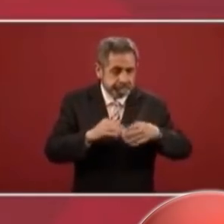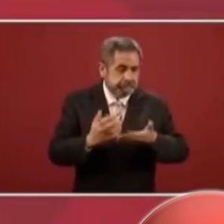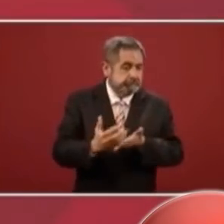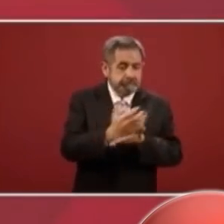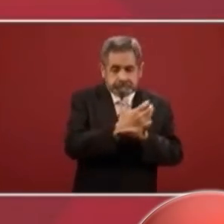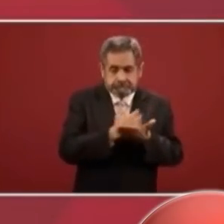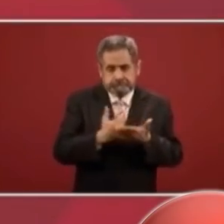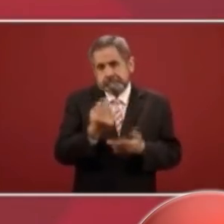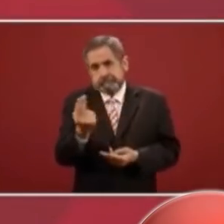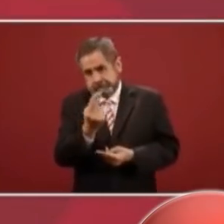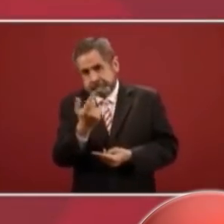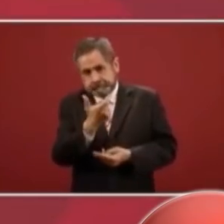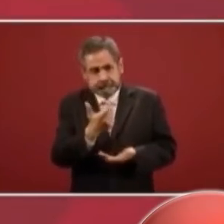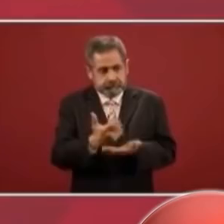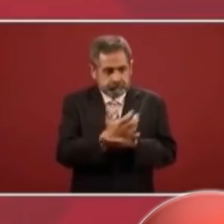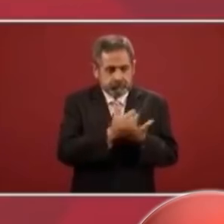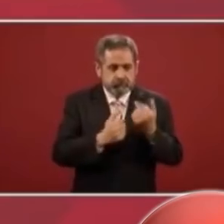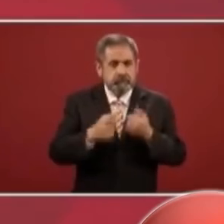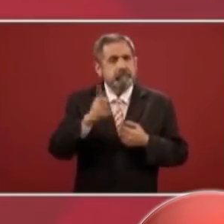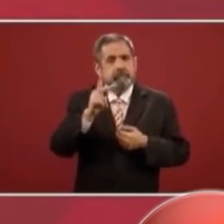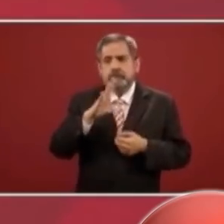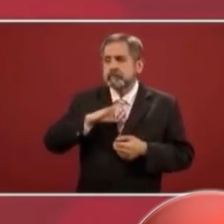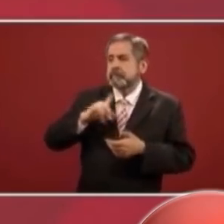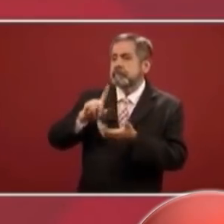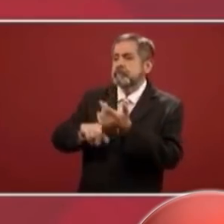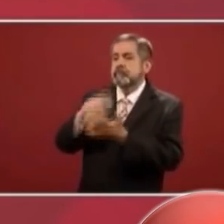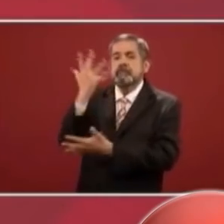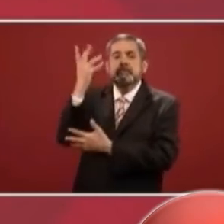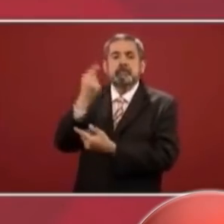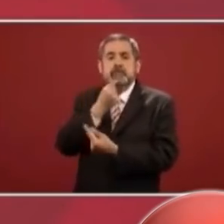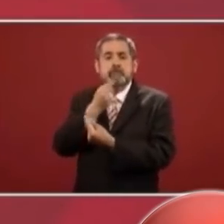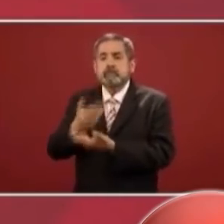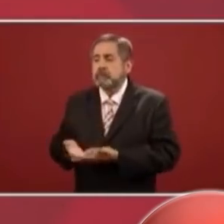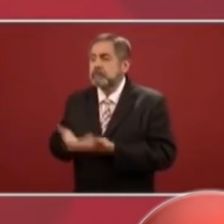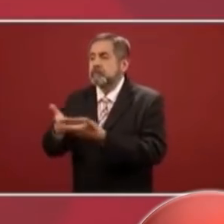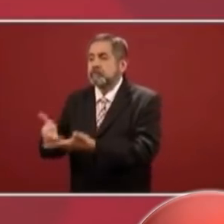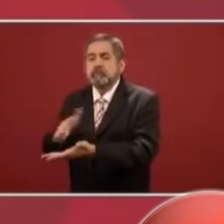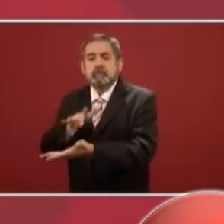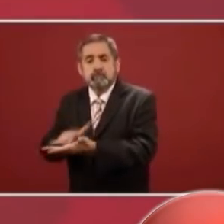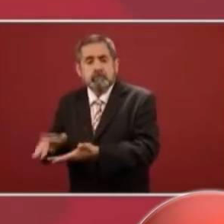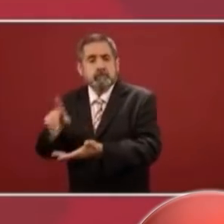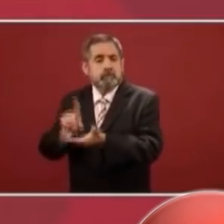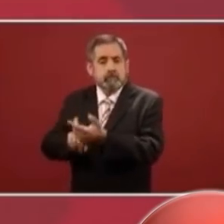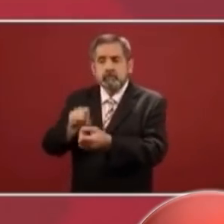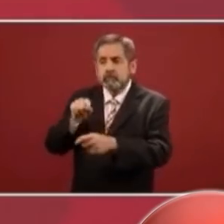bueno, las guarderías y el apoyo